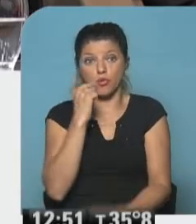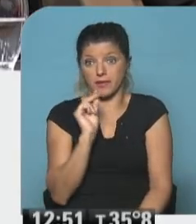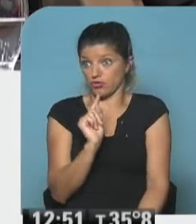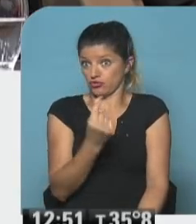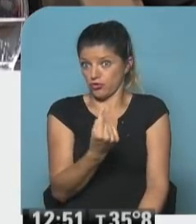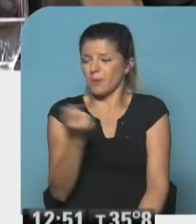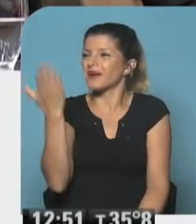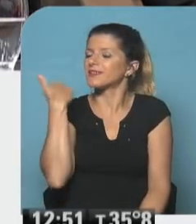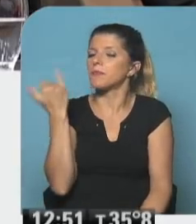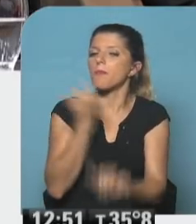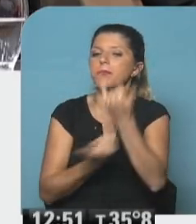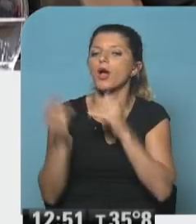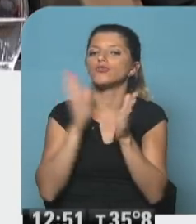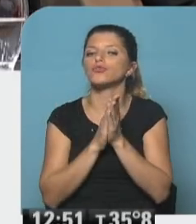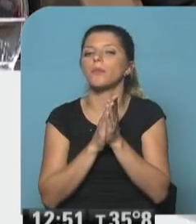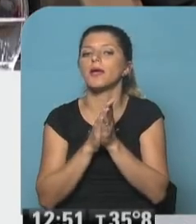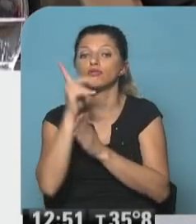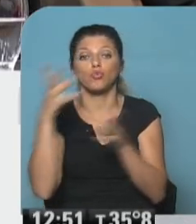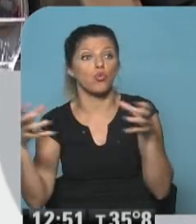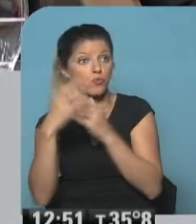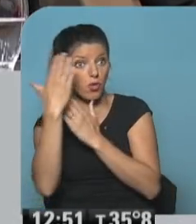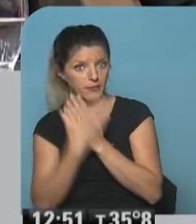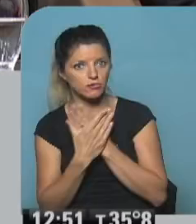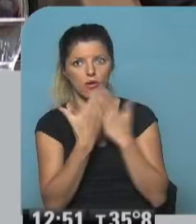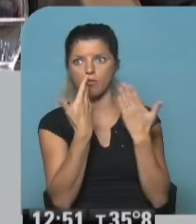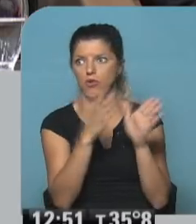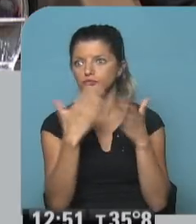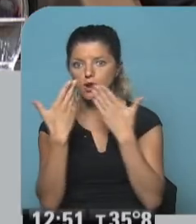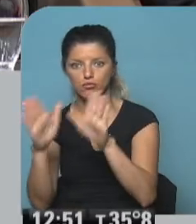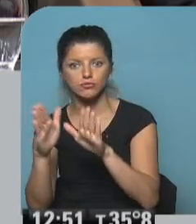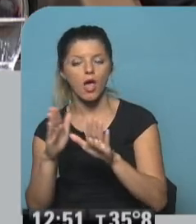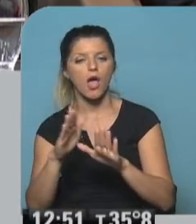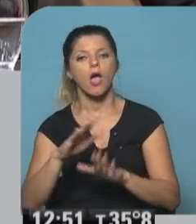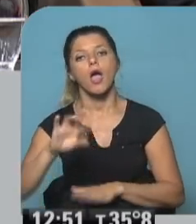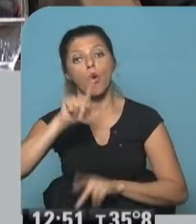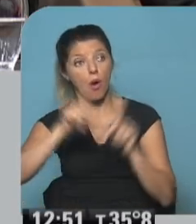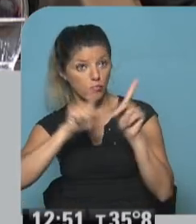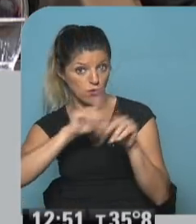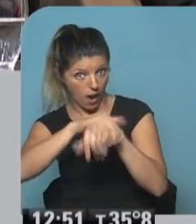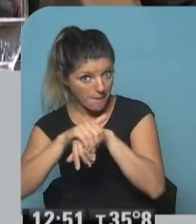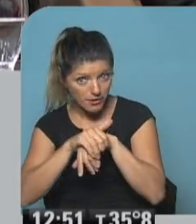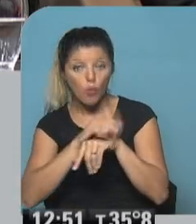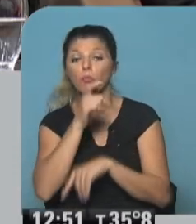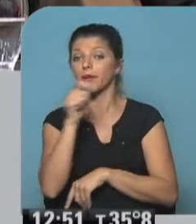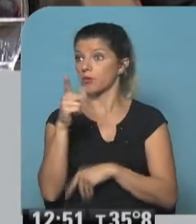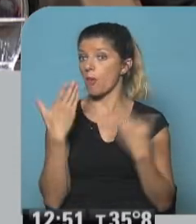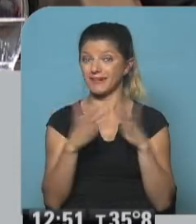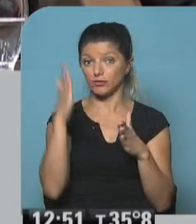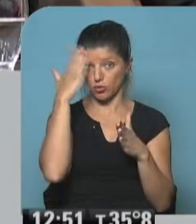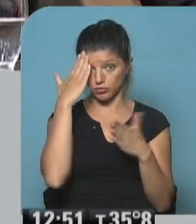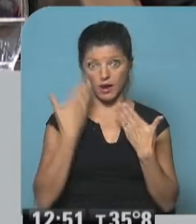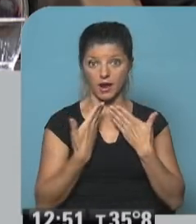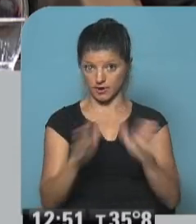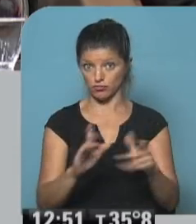hablabas recién de deserciones en su gabinete de ministros, en su círculo más íntimo incluso. Renunciaron el ministro de Cultura y